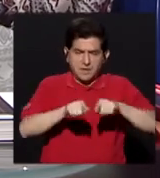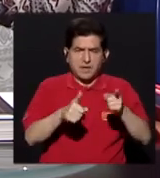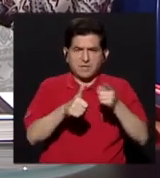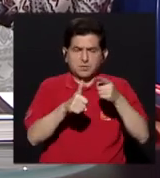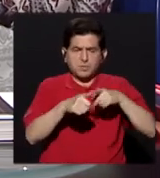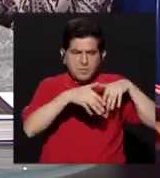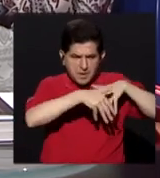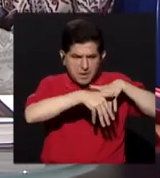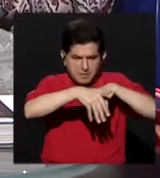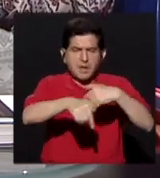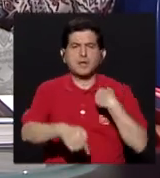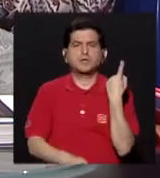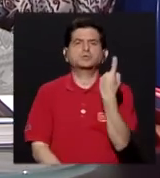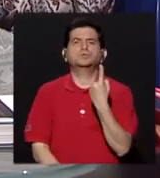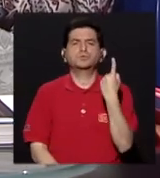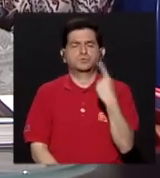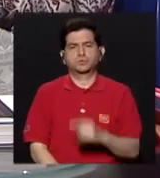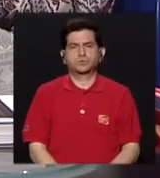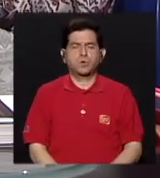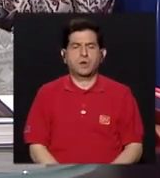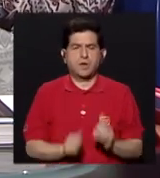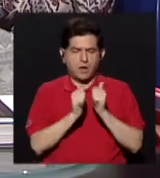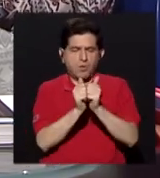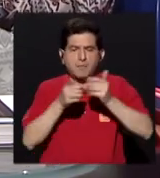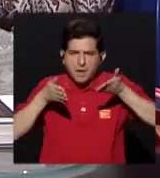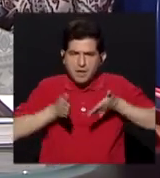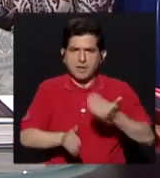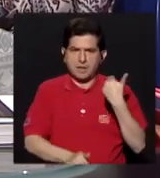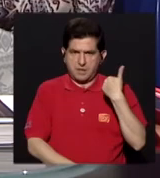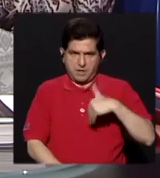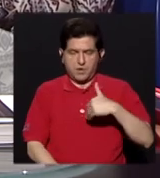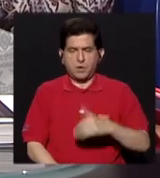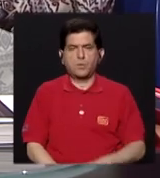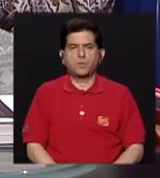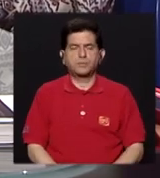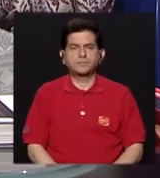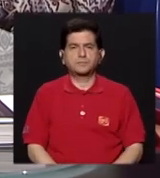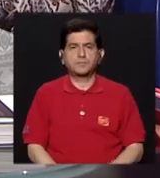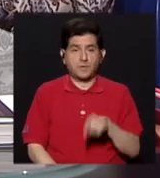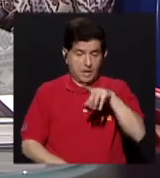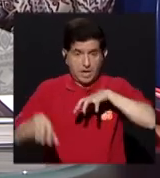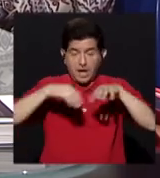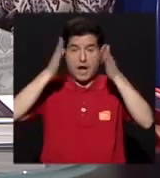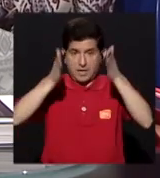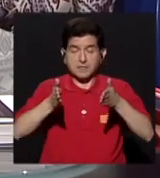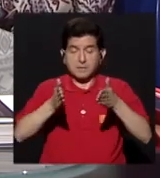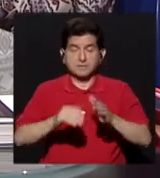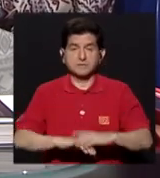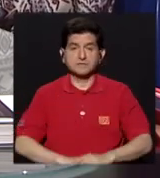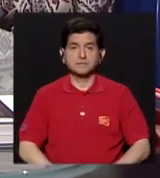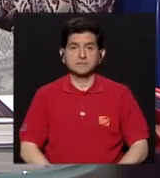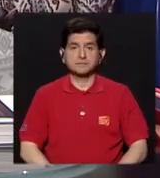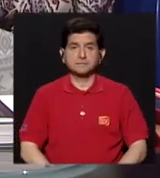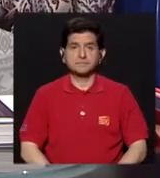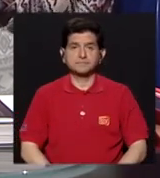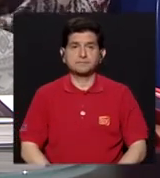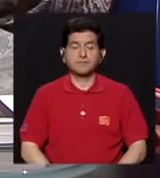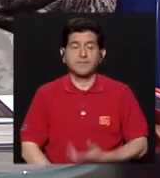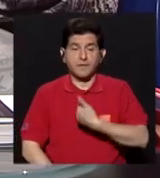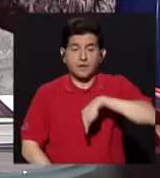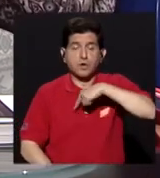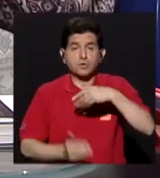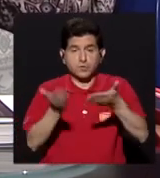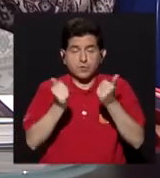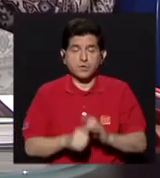primeras marchas yo las hacía solita con mi hijo, un hijo activista que tengo, y queremos